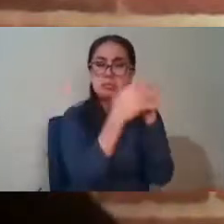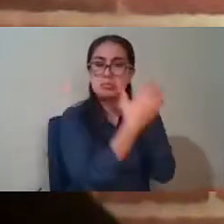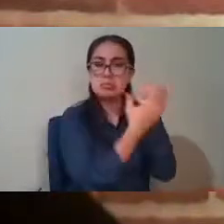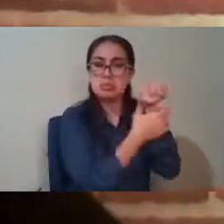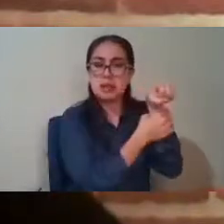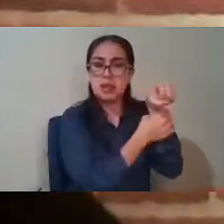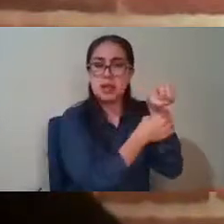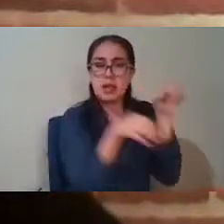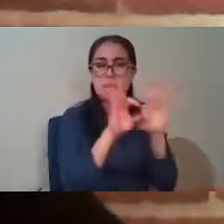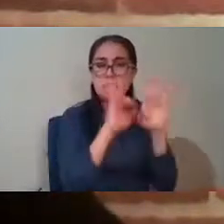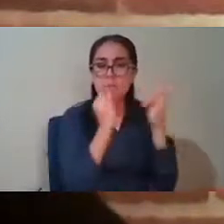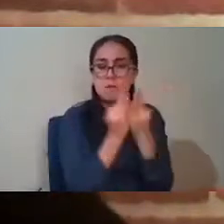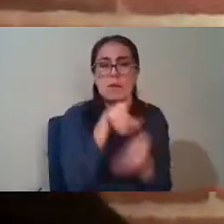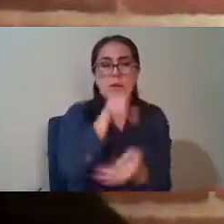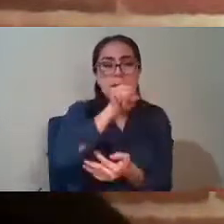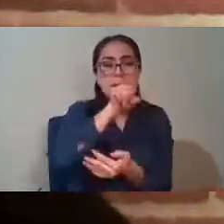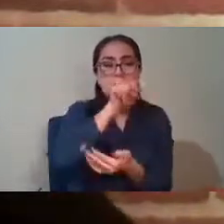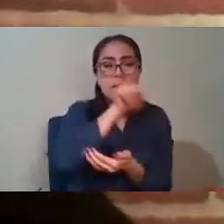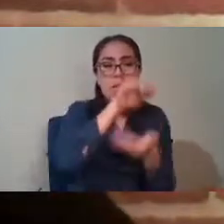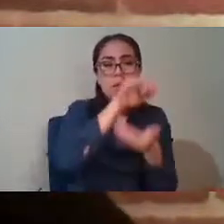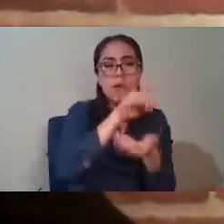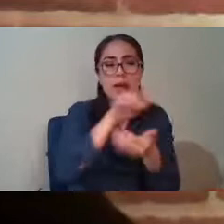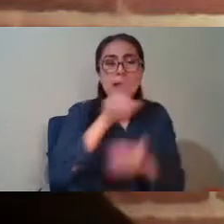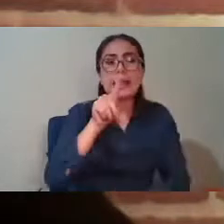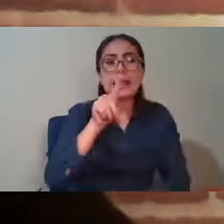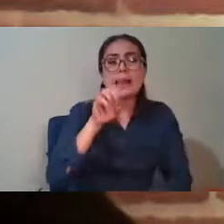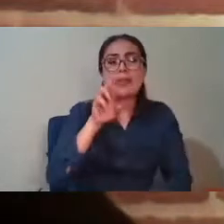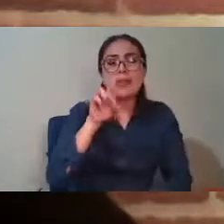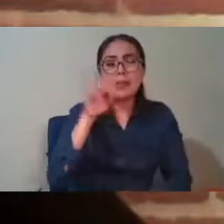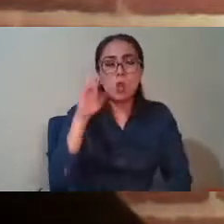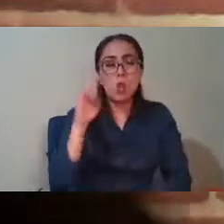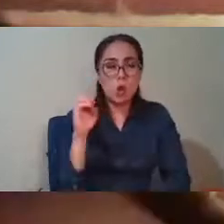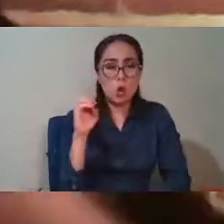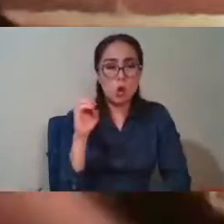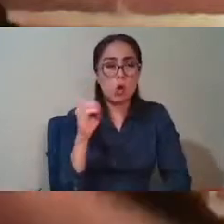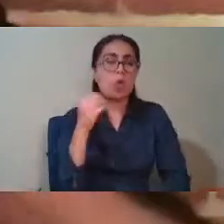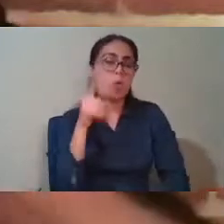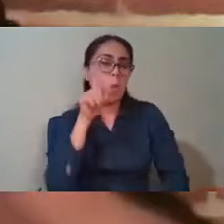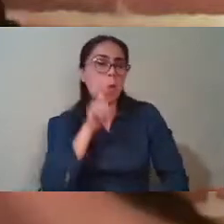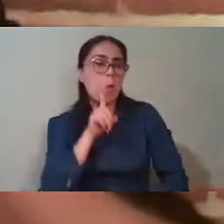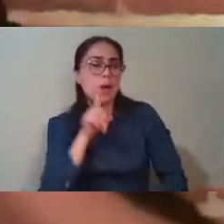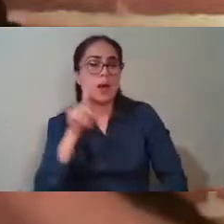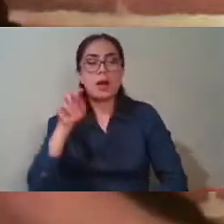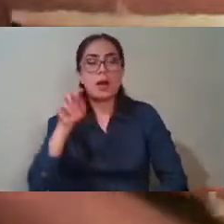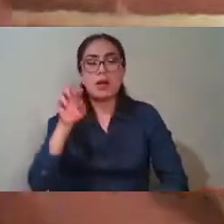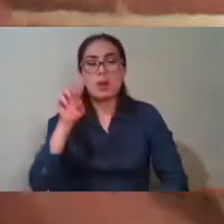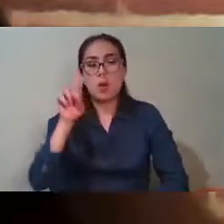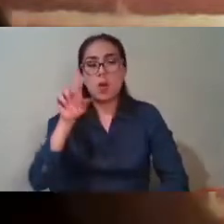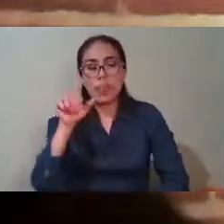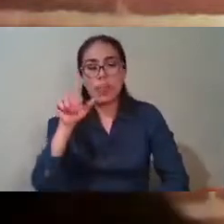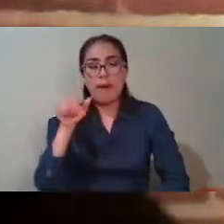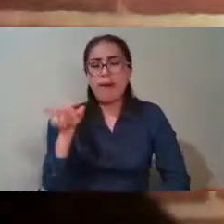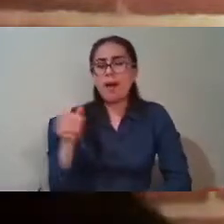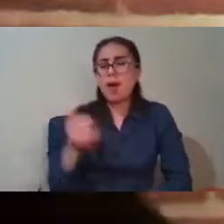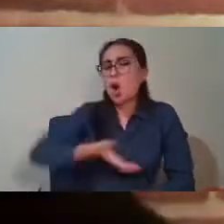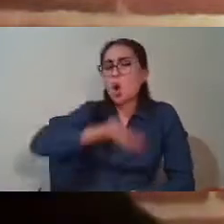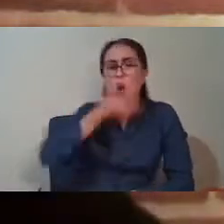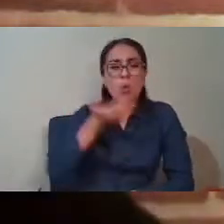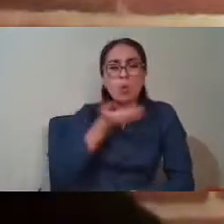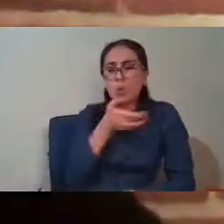El tordo, en realidad, la torda, tiene un hábito muy singular y